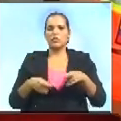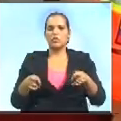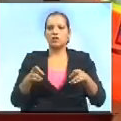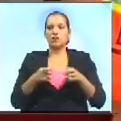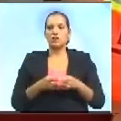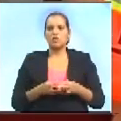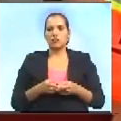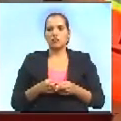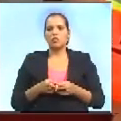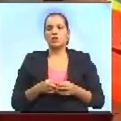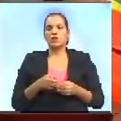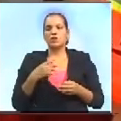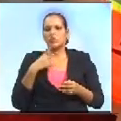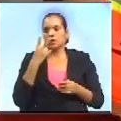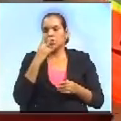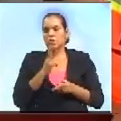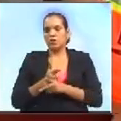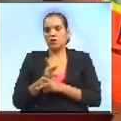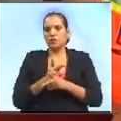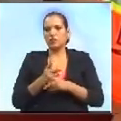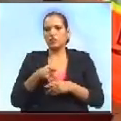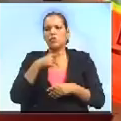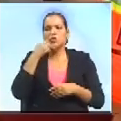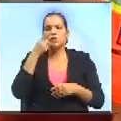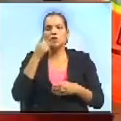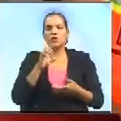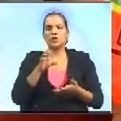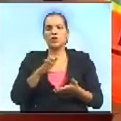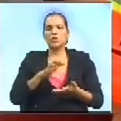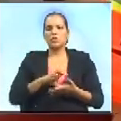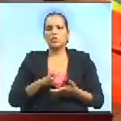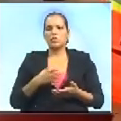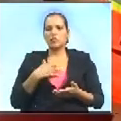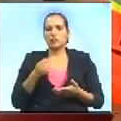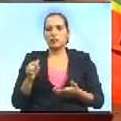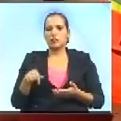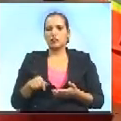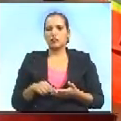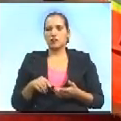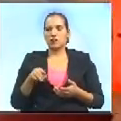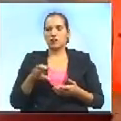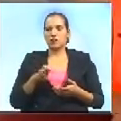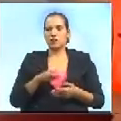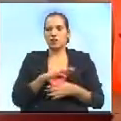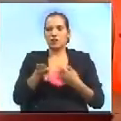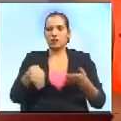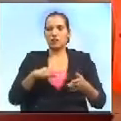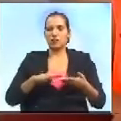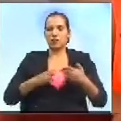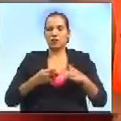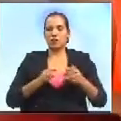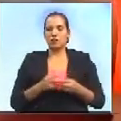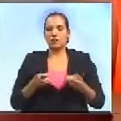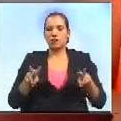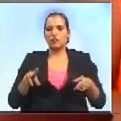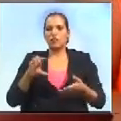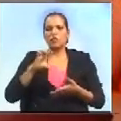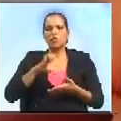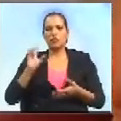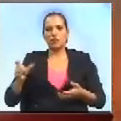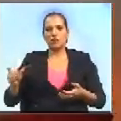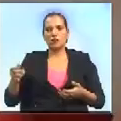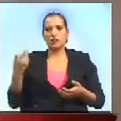verían afectadas poblaciones que se encuentran dentro de las áreas no urbanizables. Los ciudadanos también